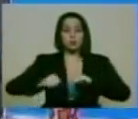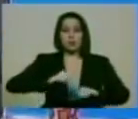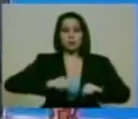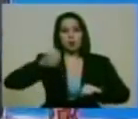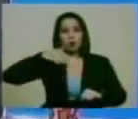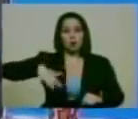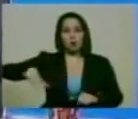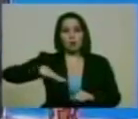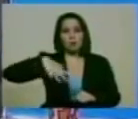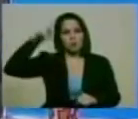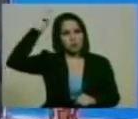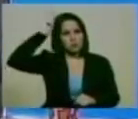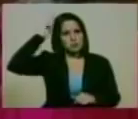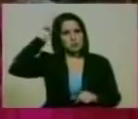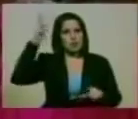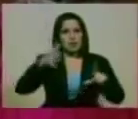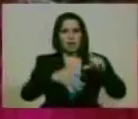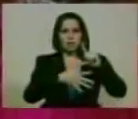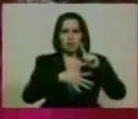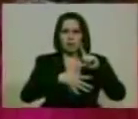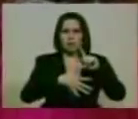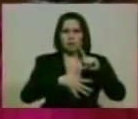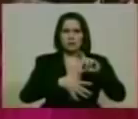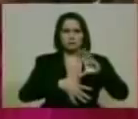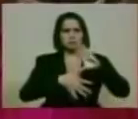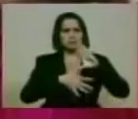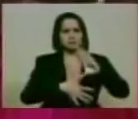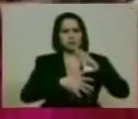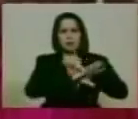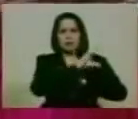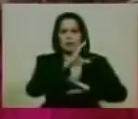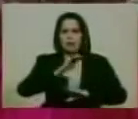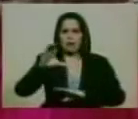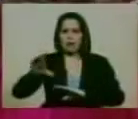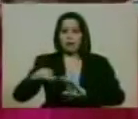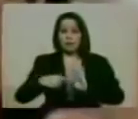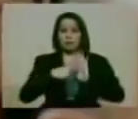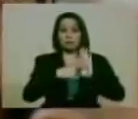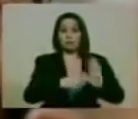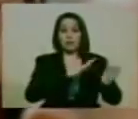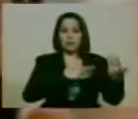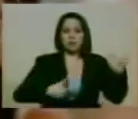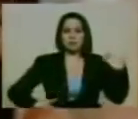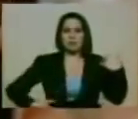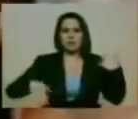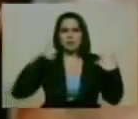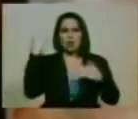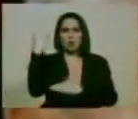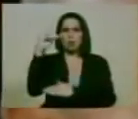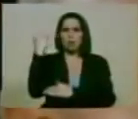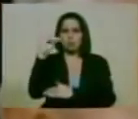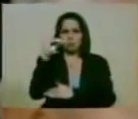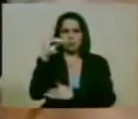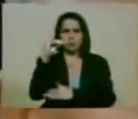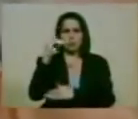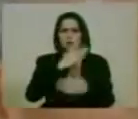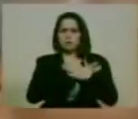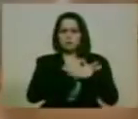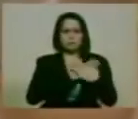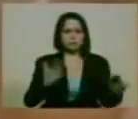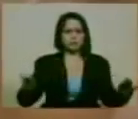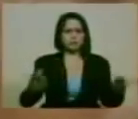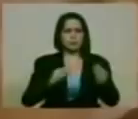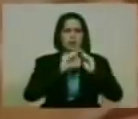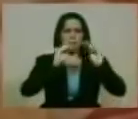toda América Latina y el Caribe que encabeza nuestro hermano presidente Evo Morales Ayma. Desde aquí le enviamos